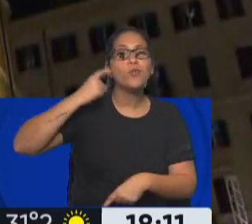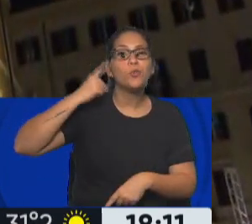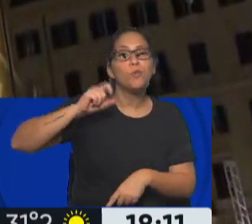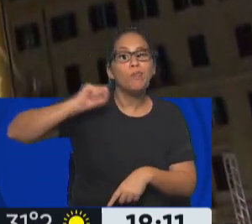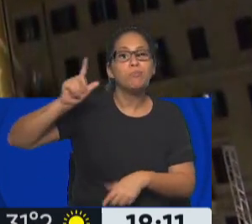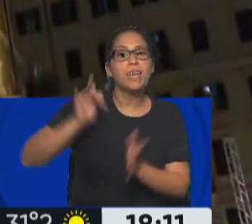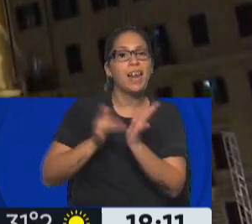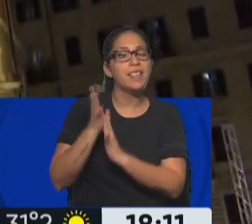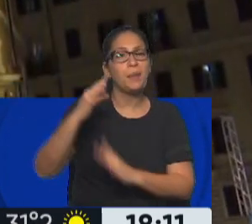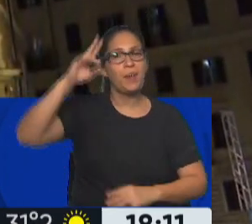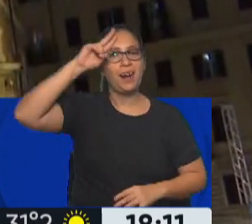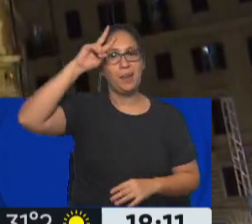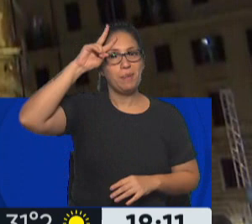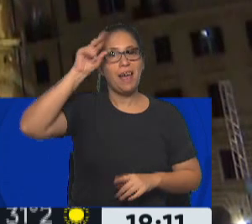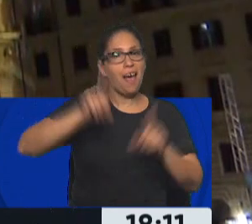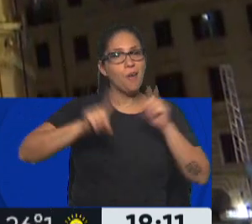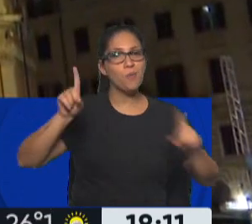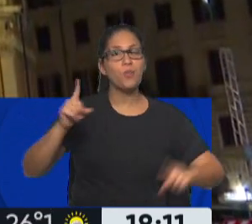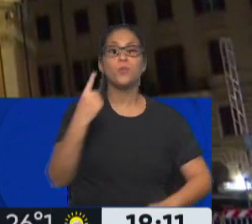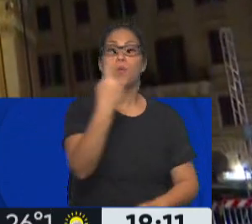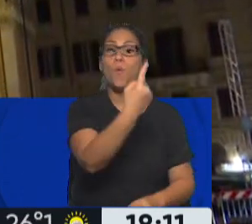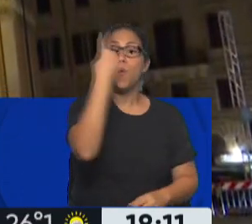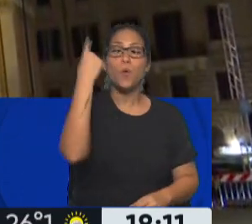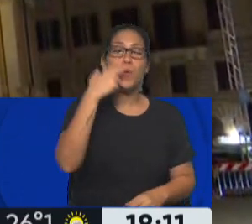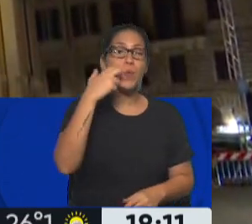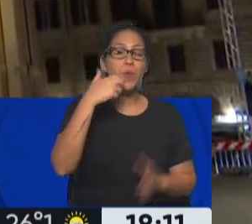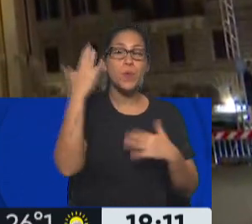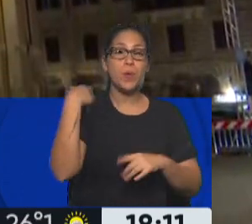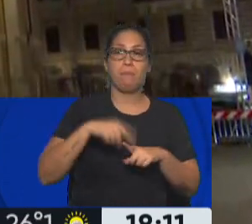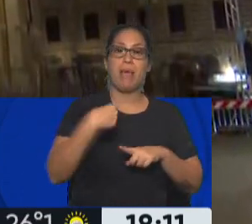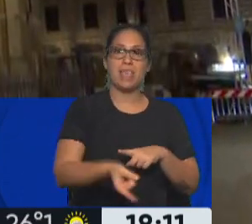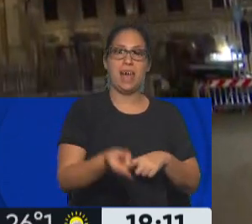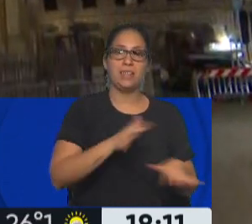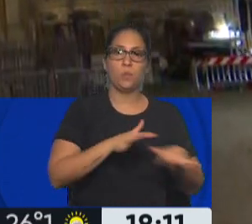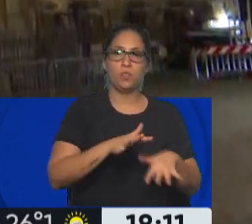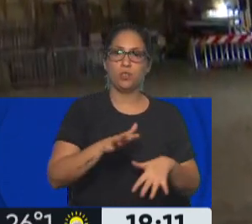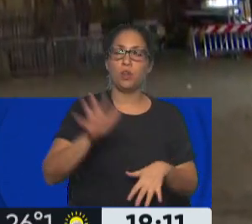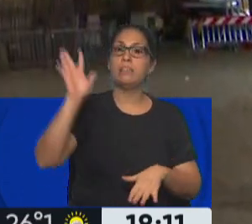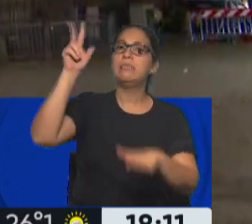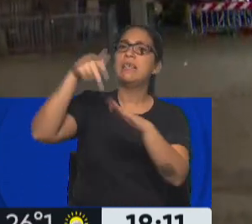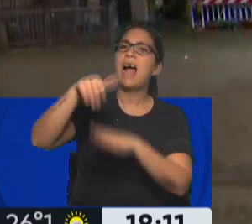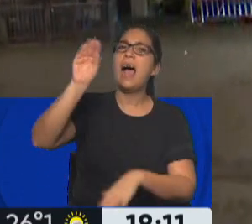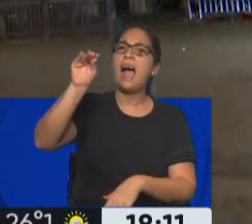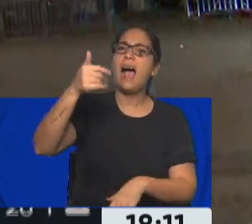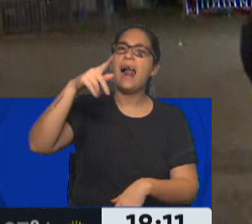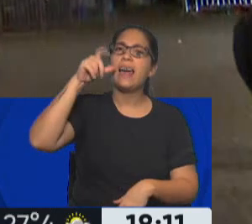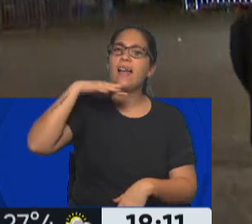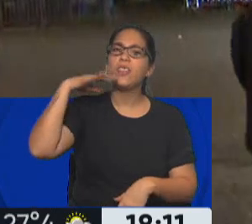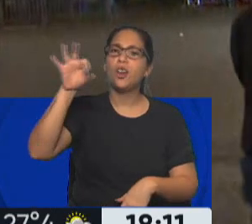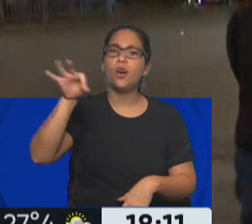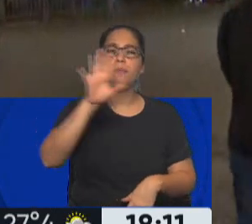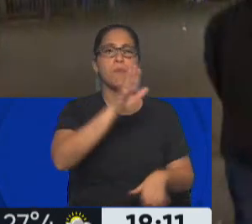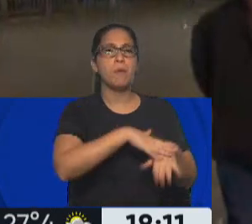lo entendía. Y uno de ellos es uno muy antiguo, que es el de mañana. Alejandro. El traslado de mañana tiene que ver con